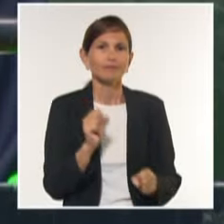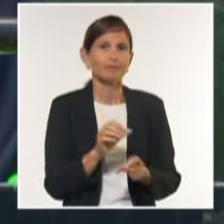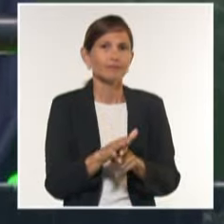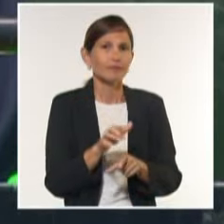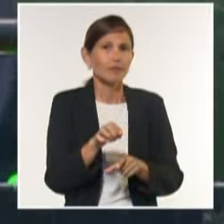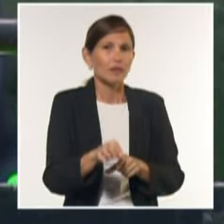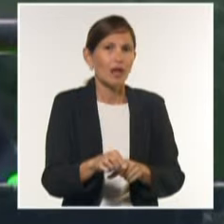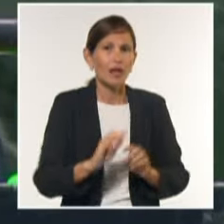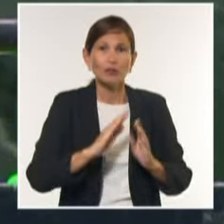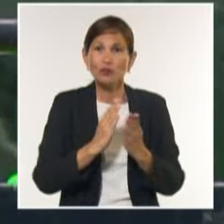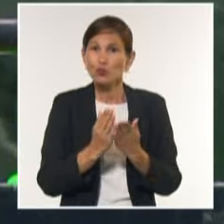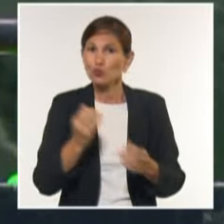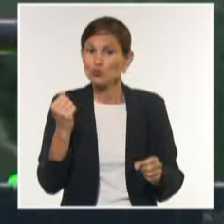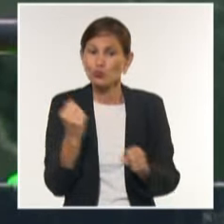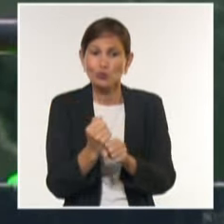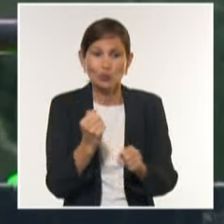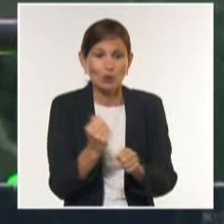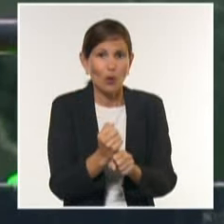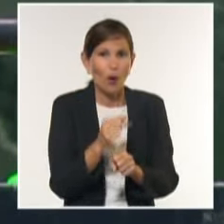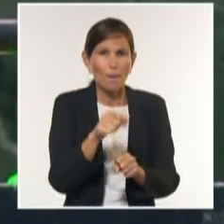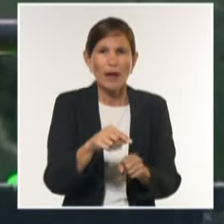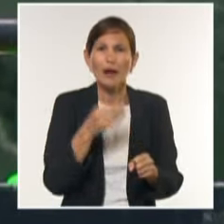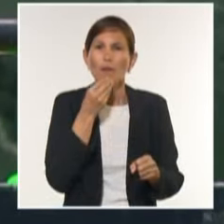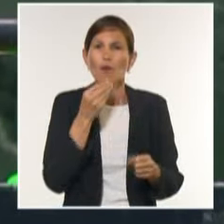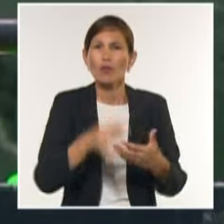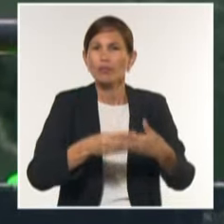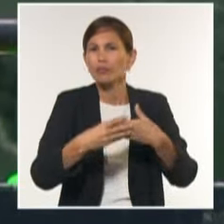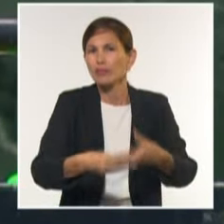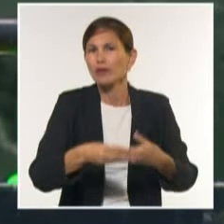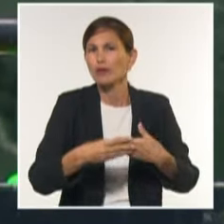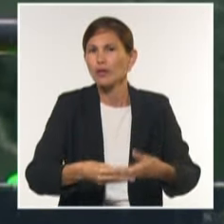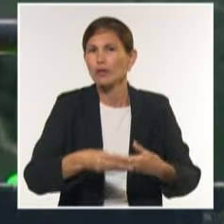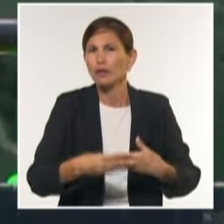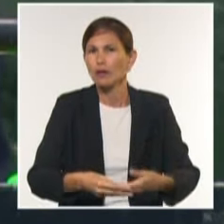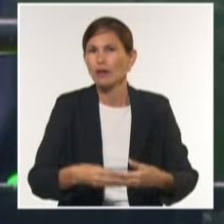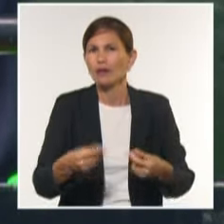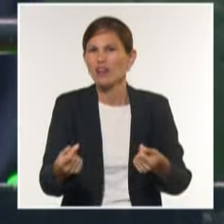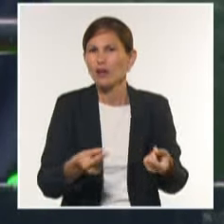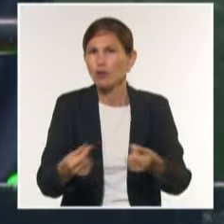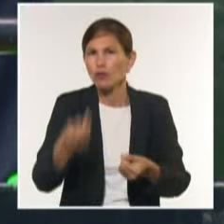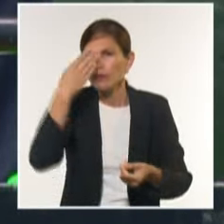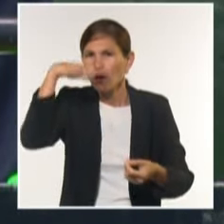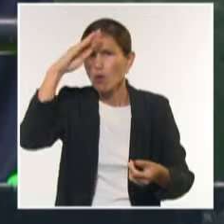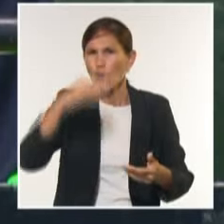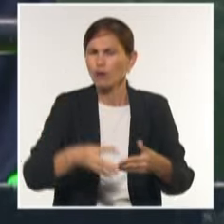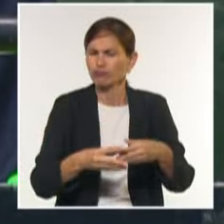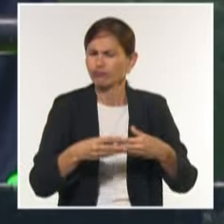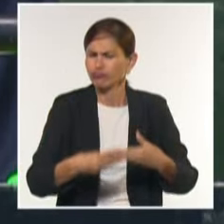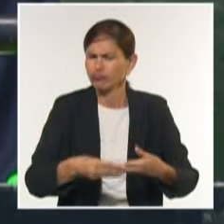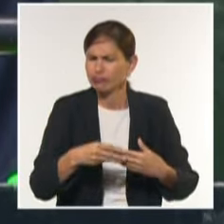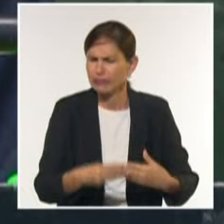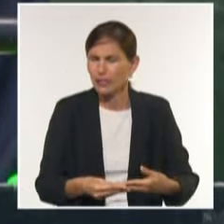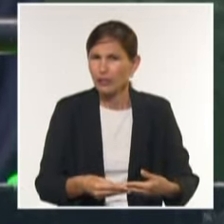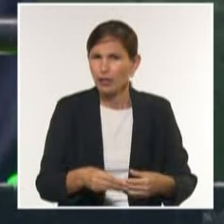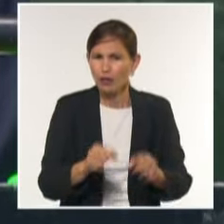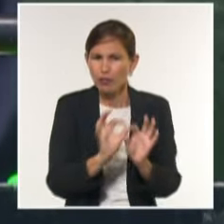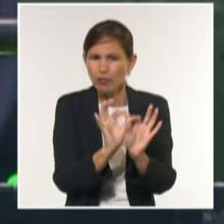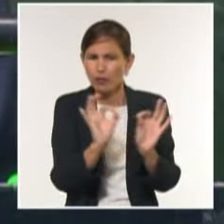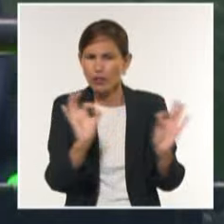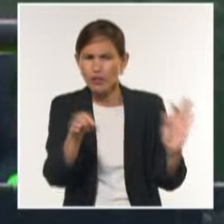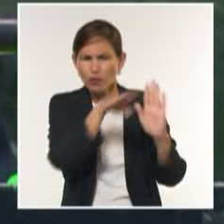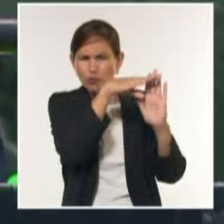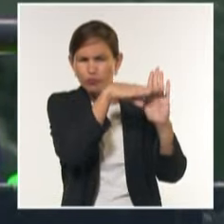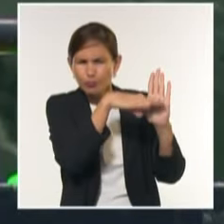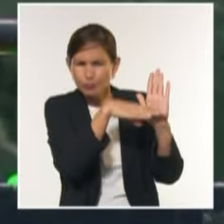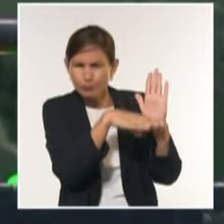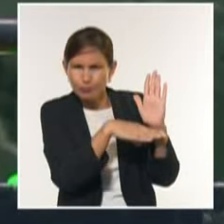los medios posibles para debilitar la vida económica de Cuba. Una línea de acción que logre